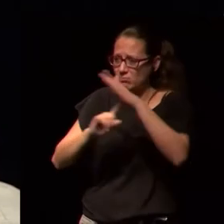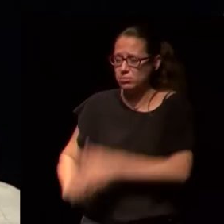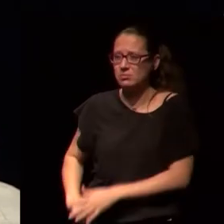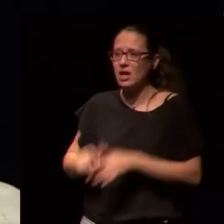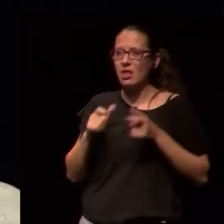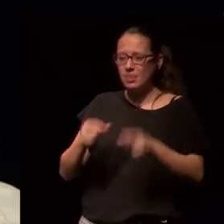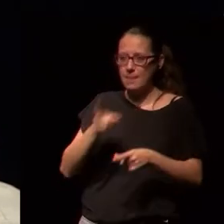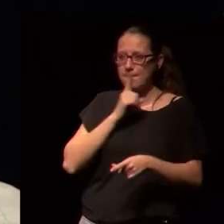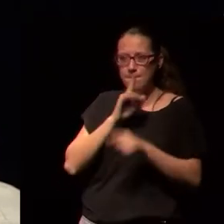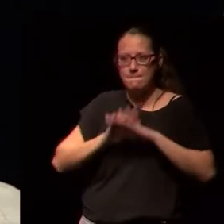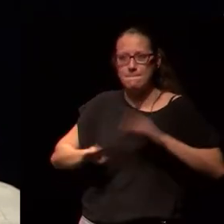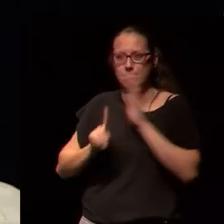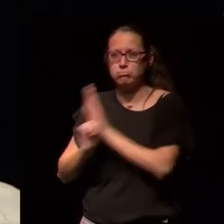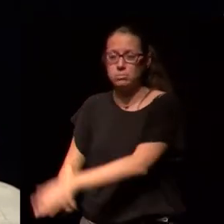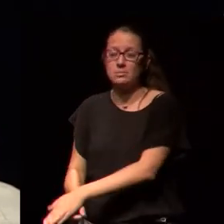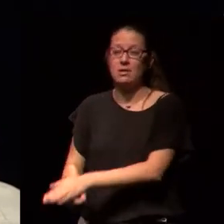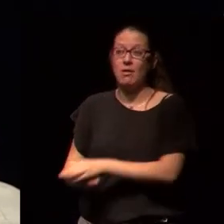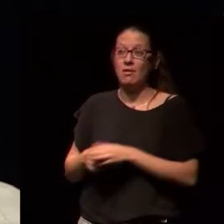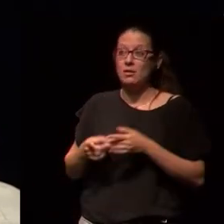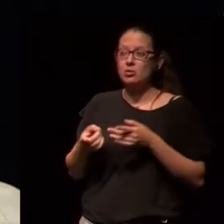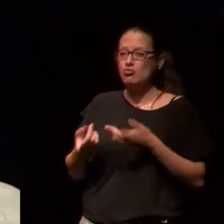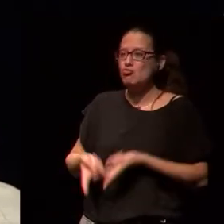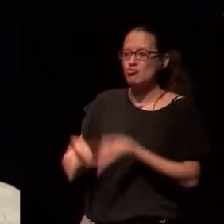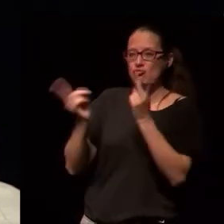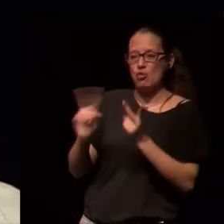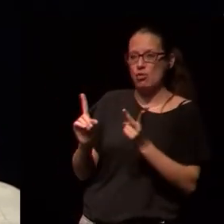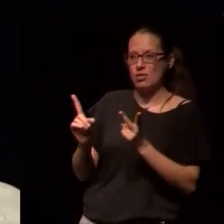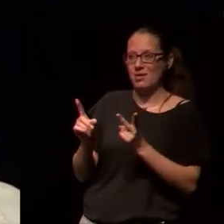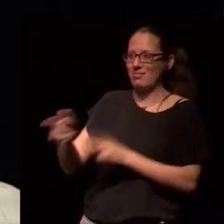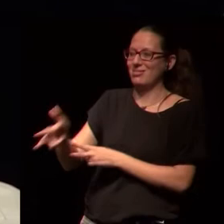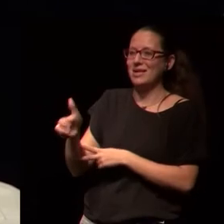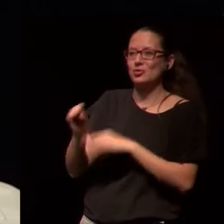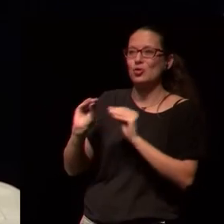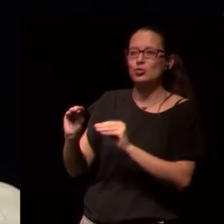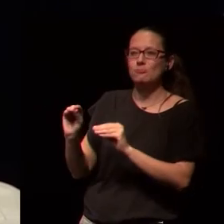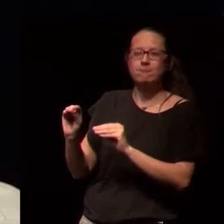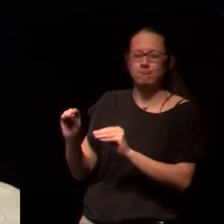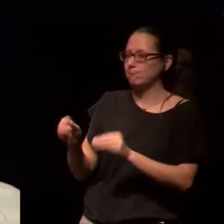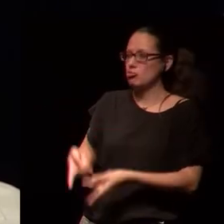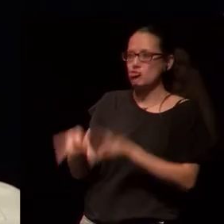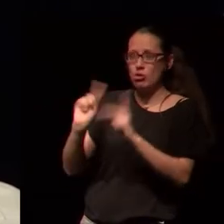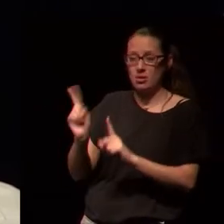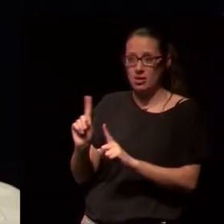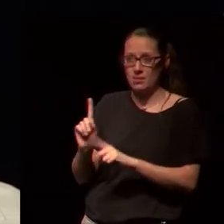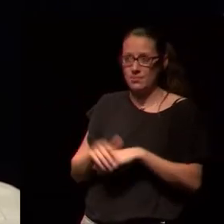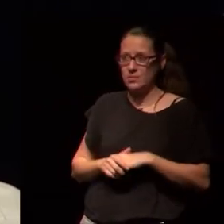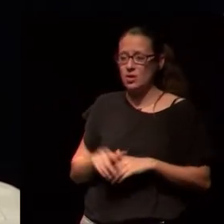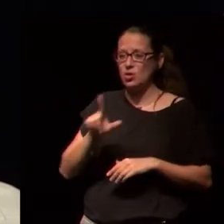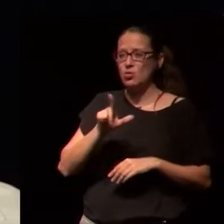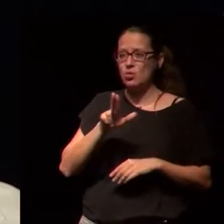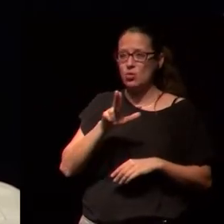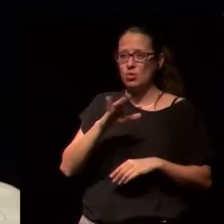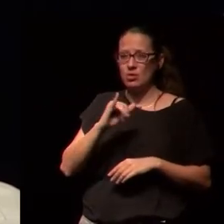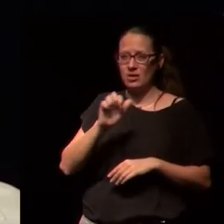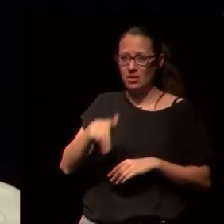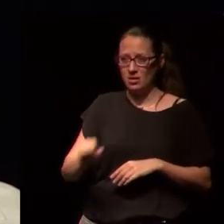silencia, se les impide que exijan sus derechos. Lucina abrió el primer día